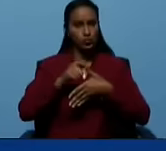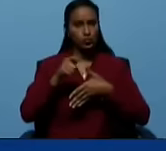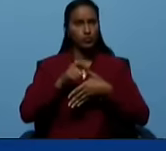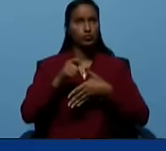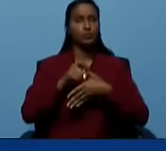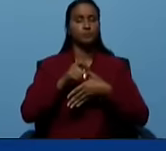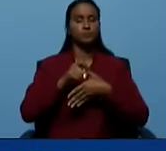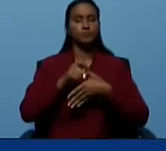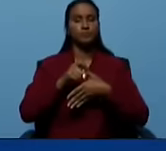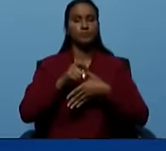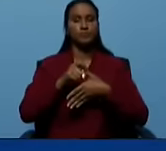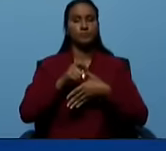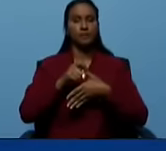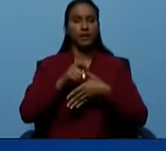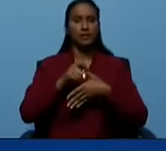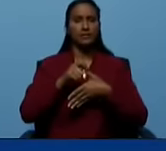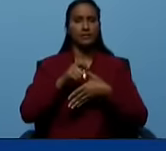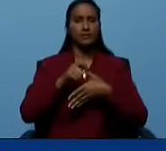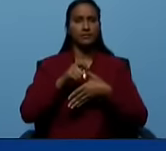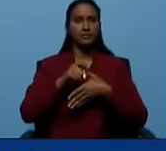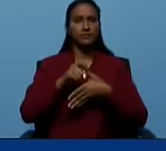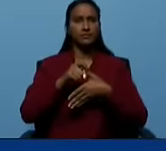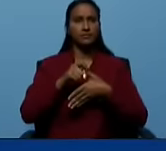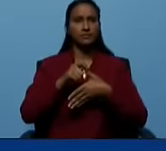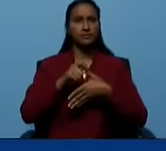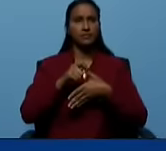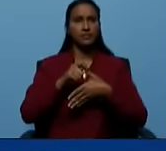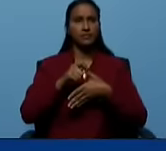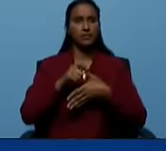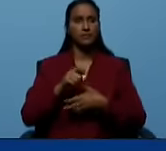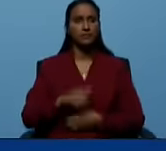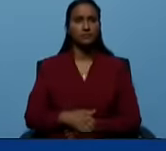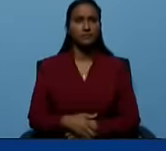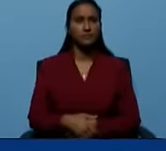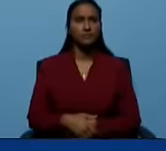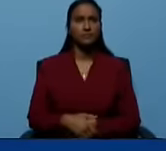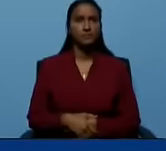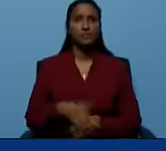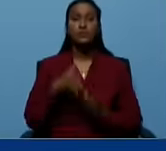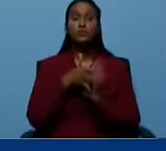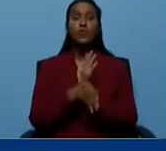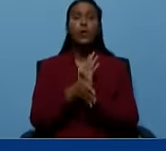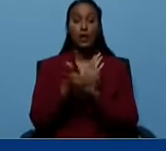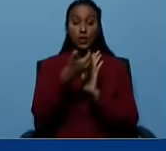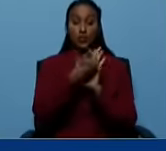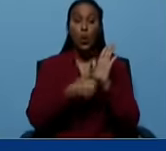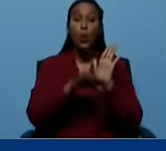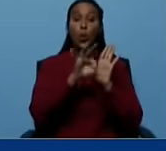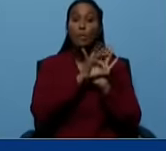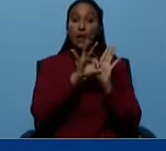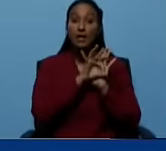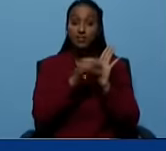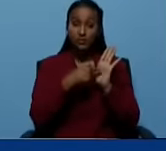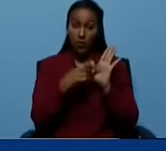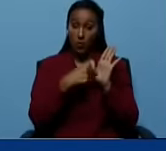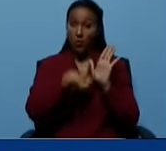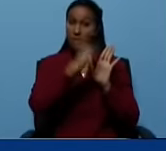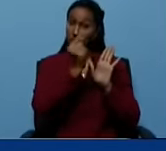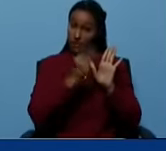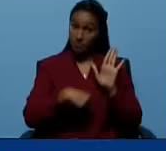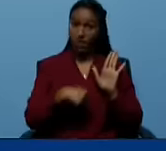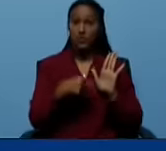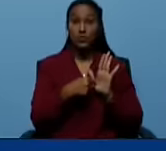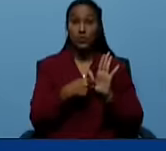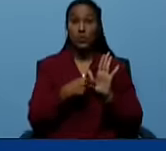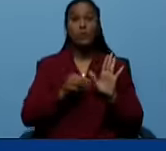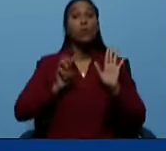consta, es público, notorio y comunicacional, el documento firmado por 8 de